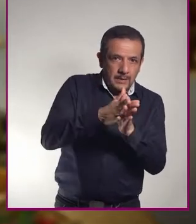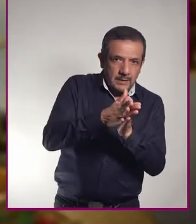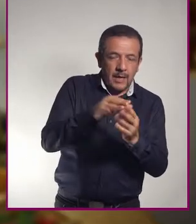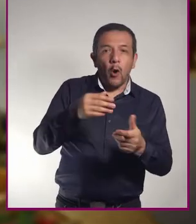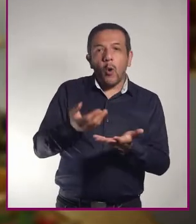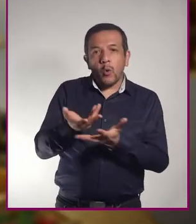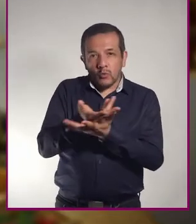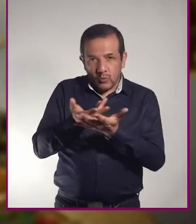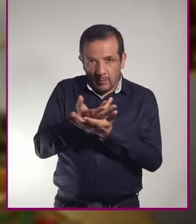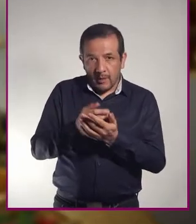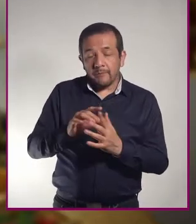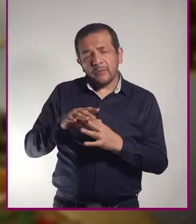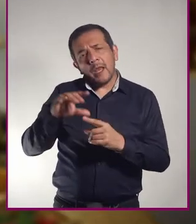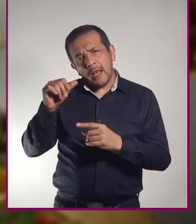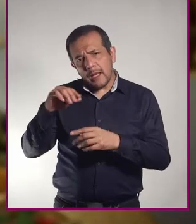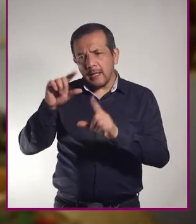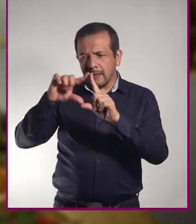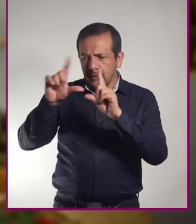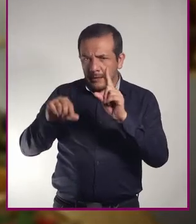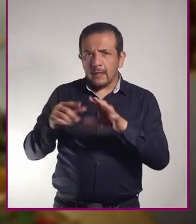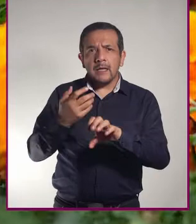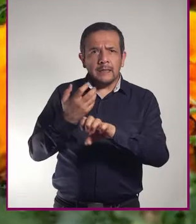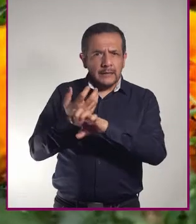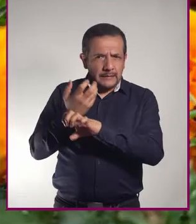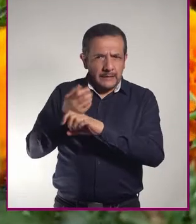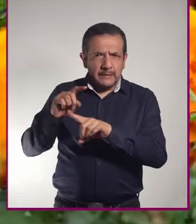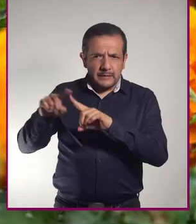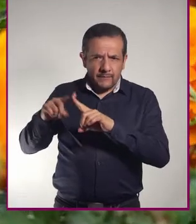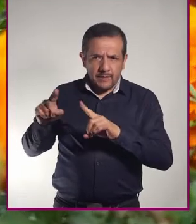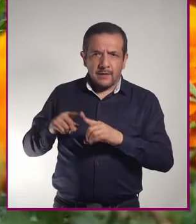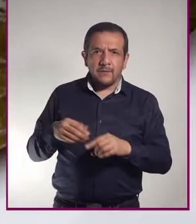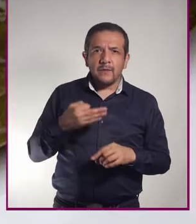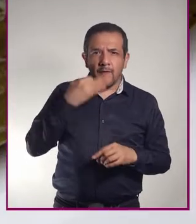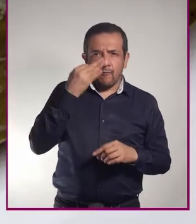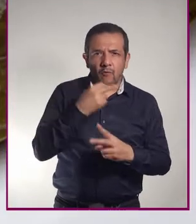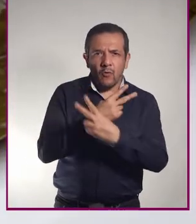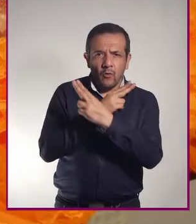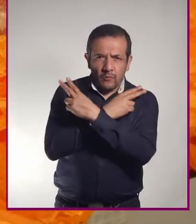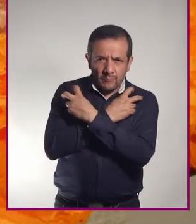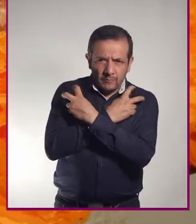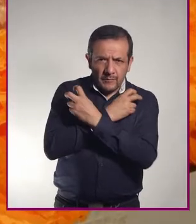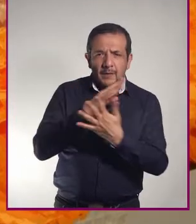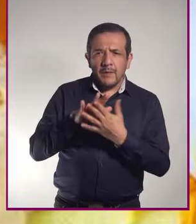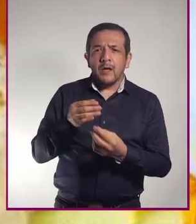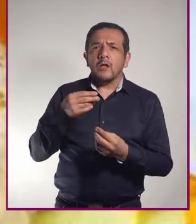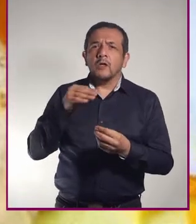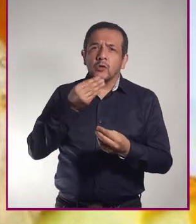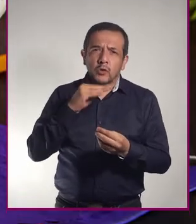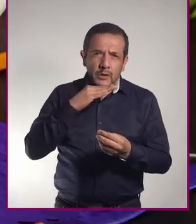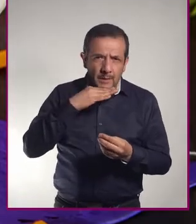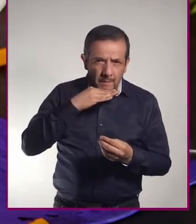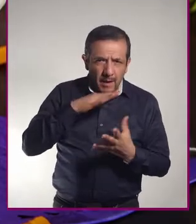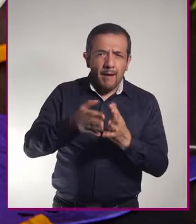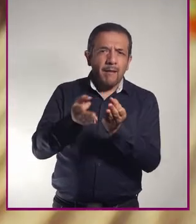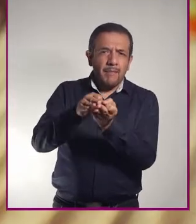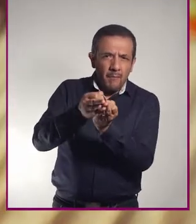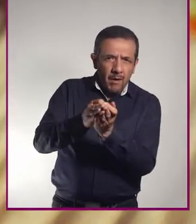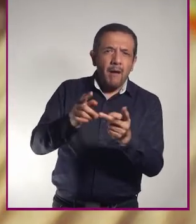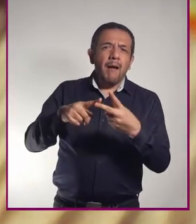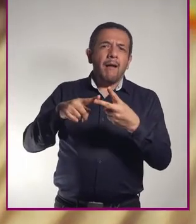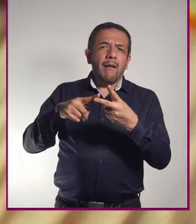varios estados se comen otras flores, como el cempasúchil. Con ella se hacen tamales, atoles, tortillas, sopas